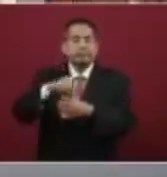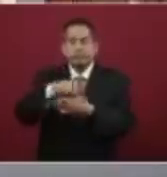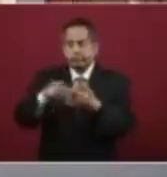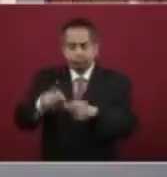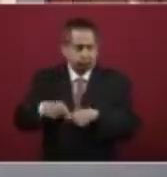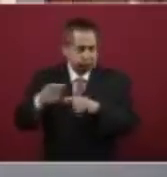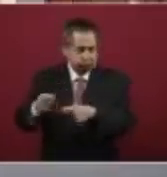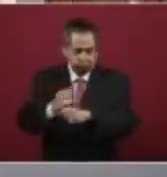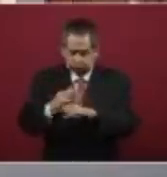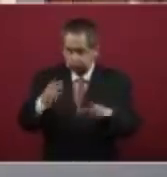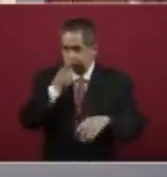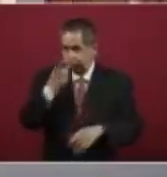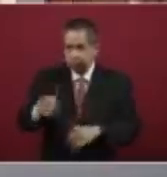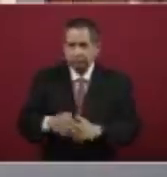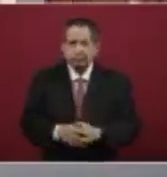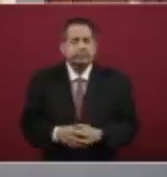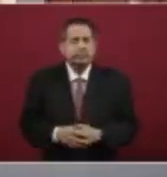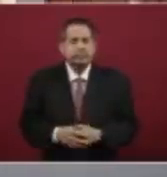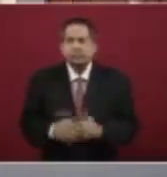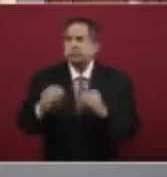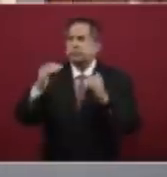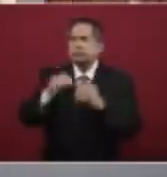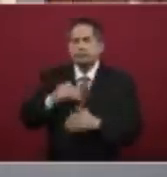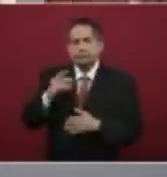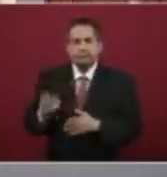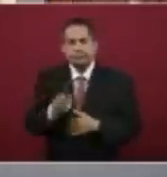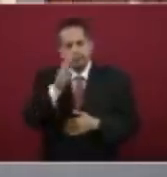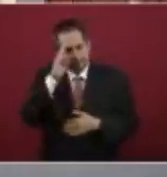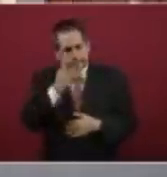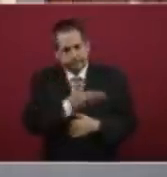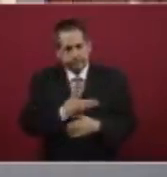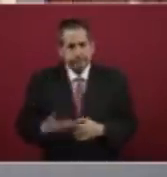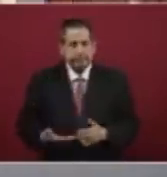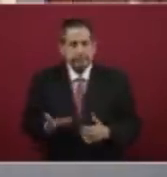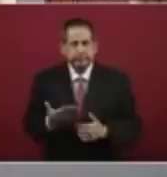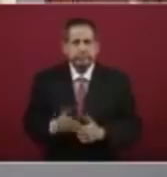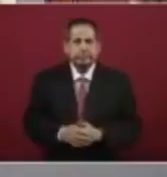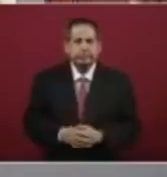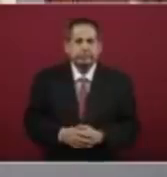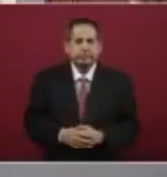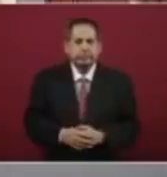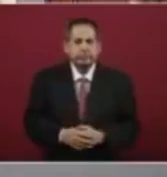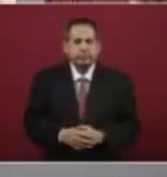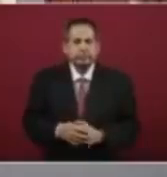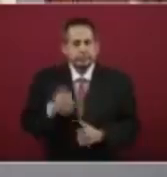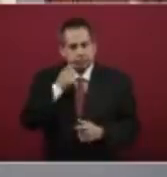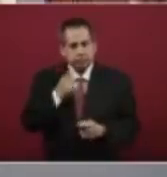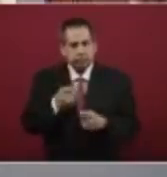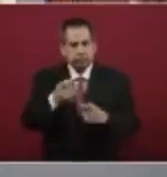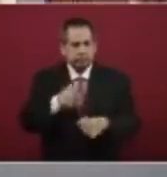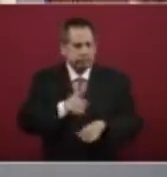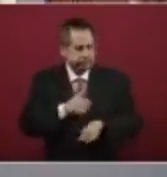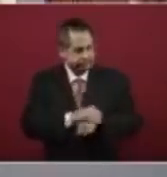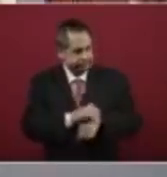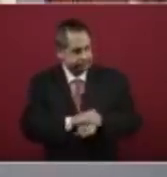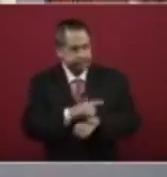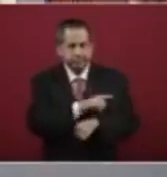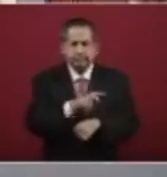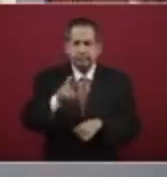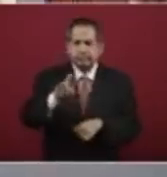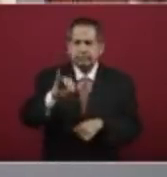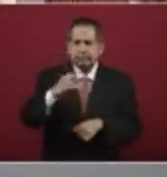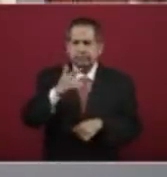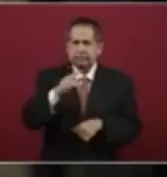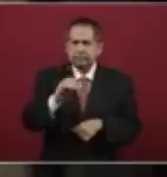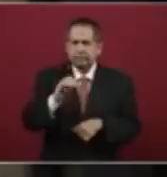trate. La siguiente pregunta, señor presidente, se la quiero dedicar a mi amigo Virgilio Caballero y